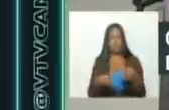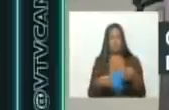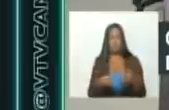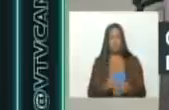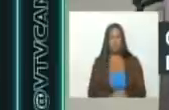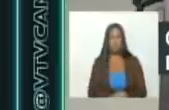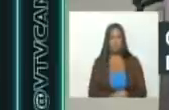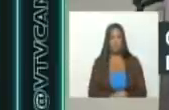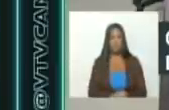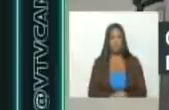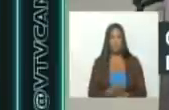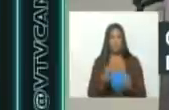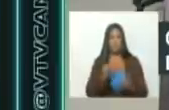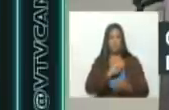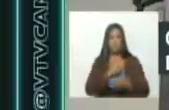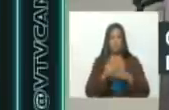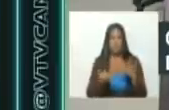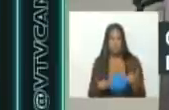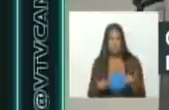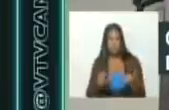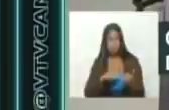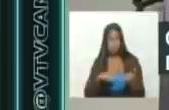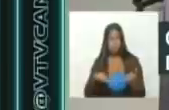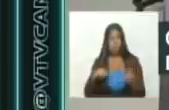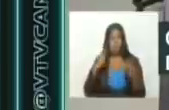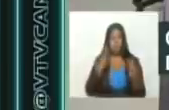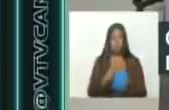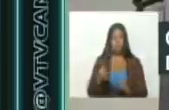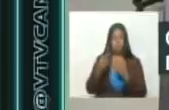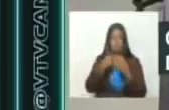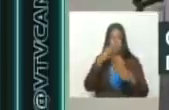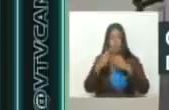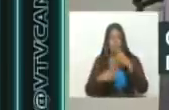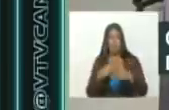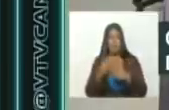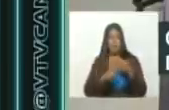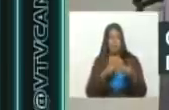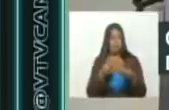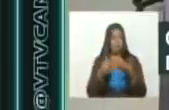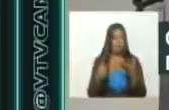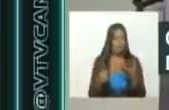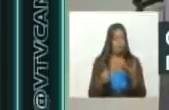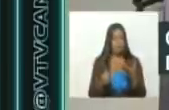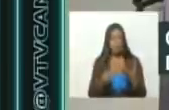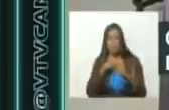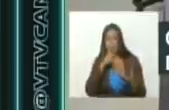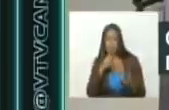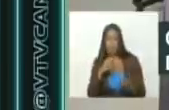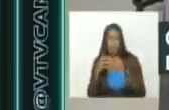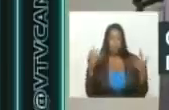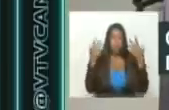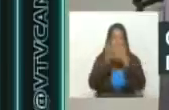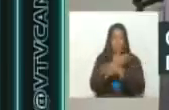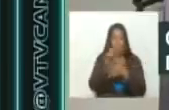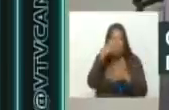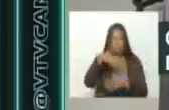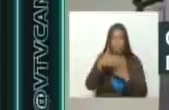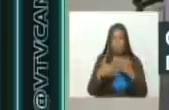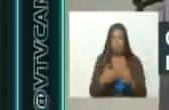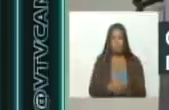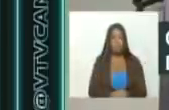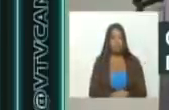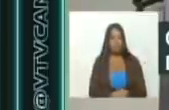hay factores de mucho poder en lo económico y político que están interesados en generar matrices para confundir a la población y sobre todo